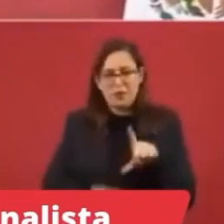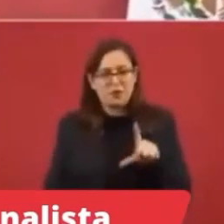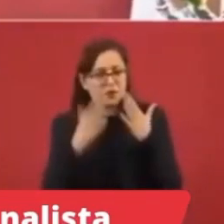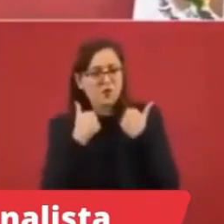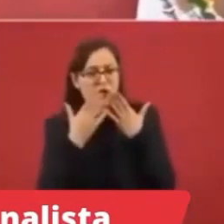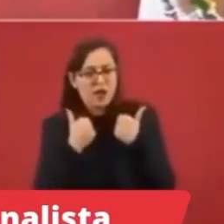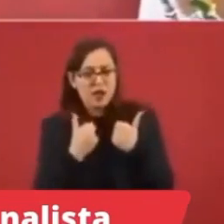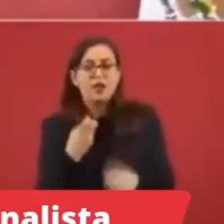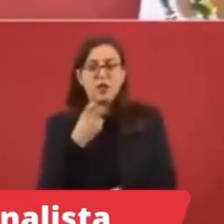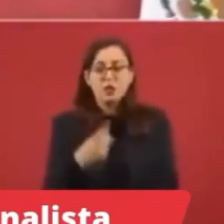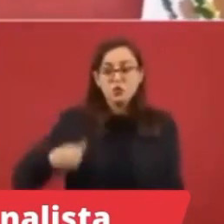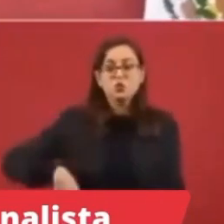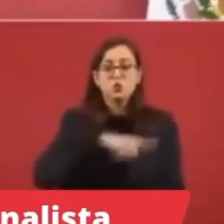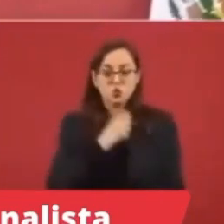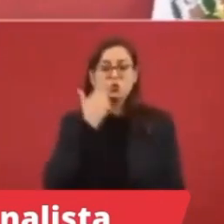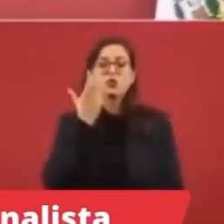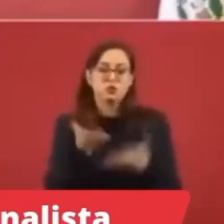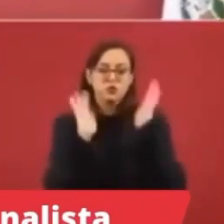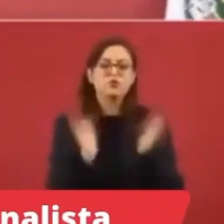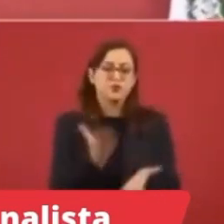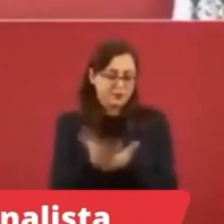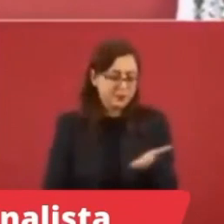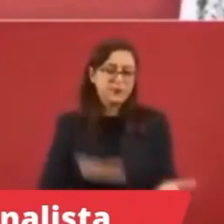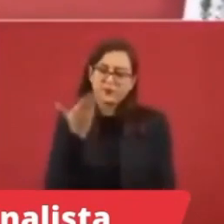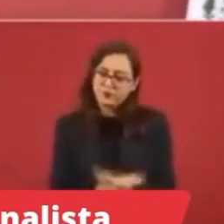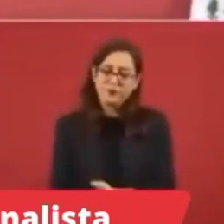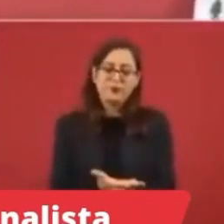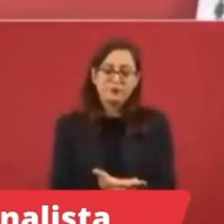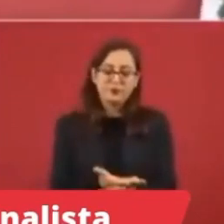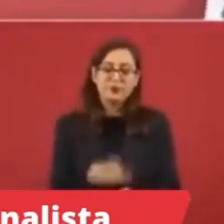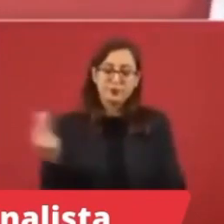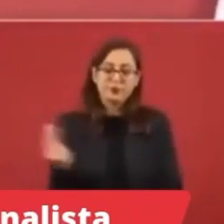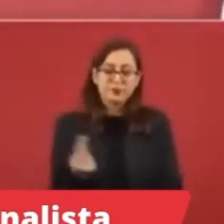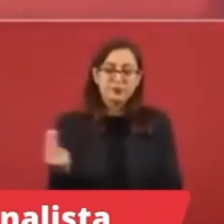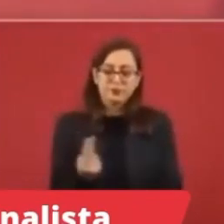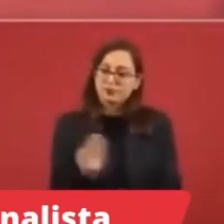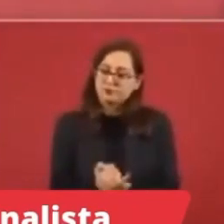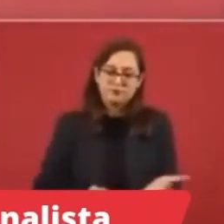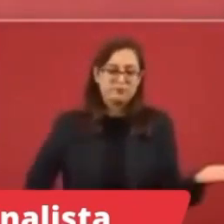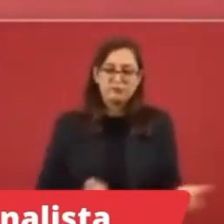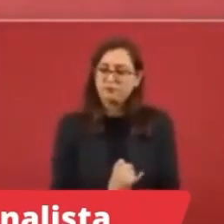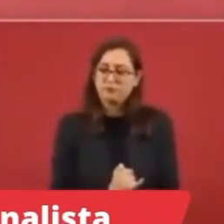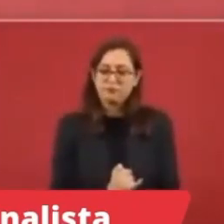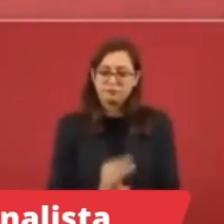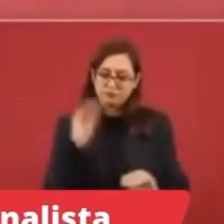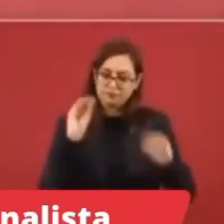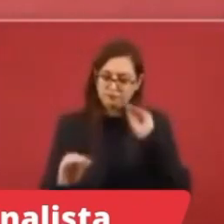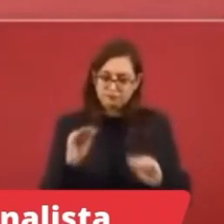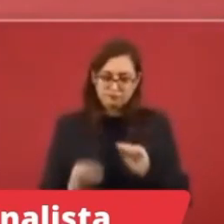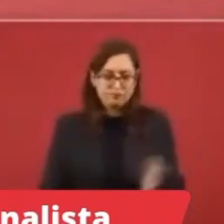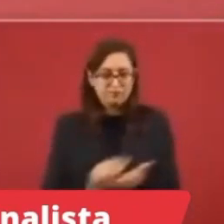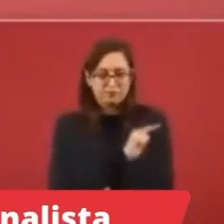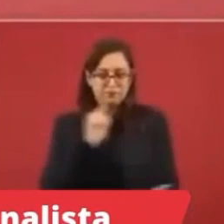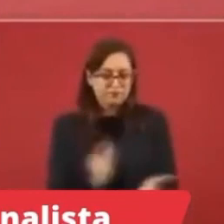son relaciones no solo políticas, sino sobre todo económicas, comerciales, financieras, no las puede manejar un